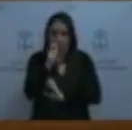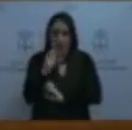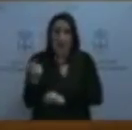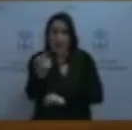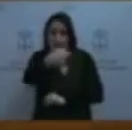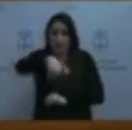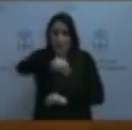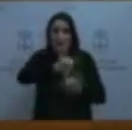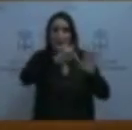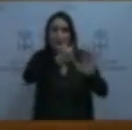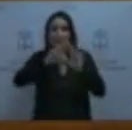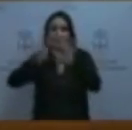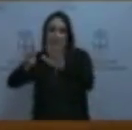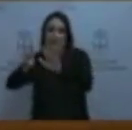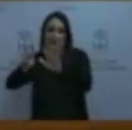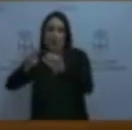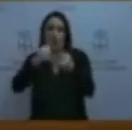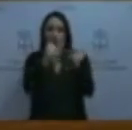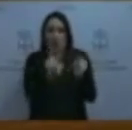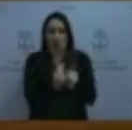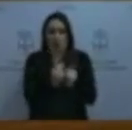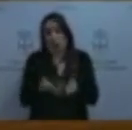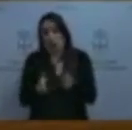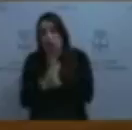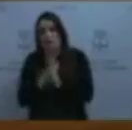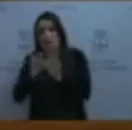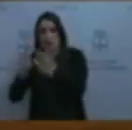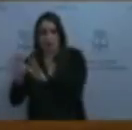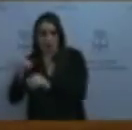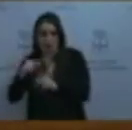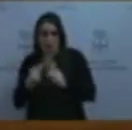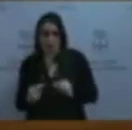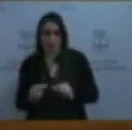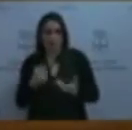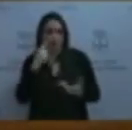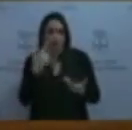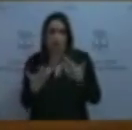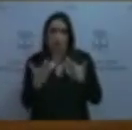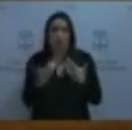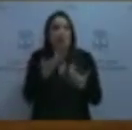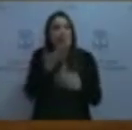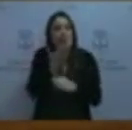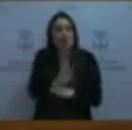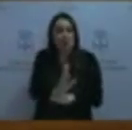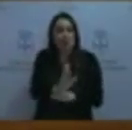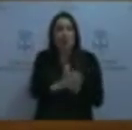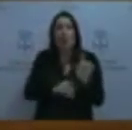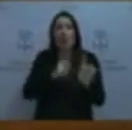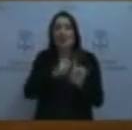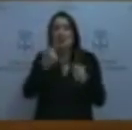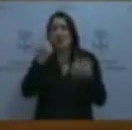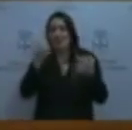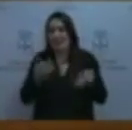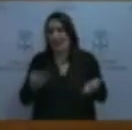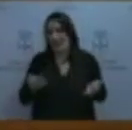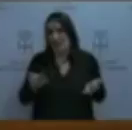abarcan 67 de los 78 concejos asturianos. Como pueden comprobar, es una moción con pretensiones